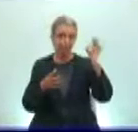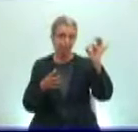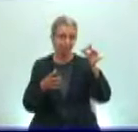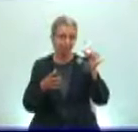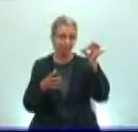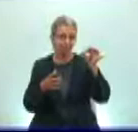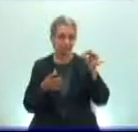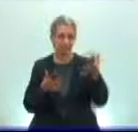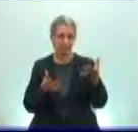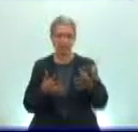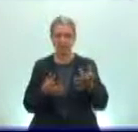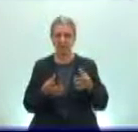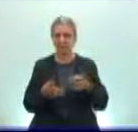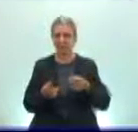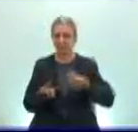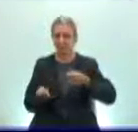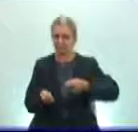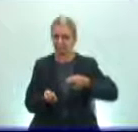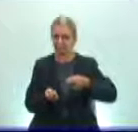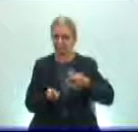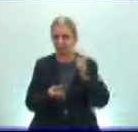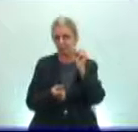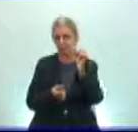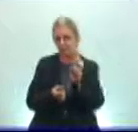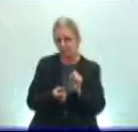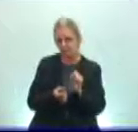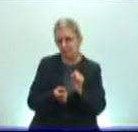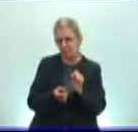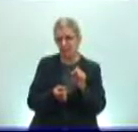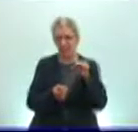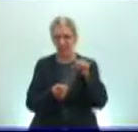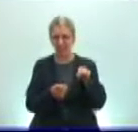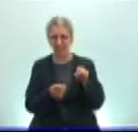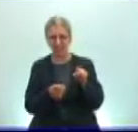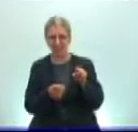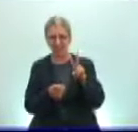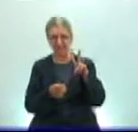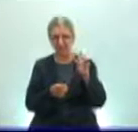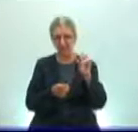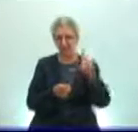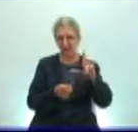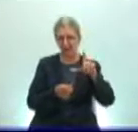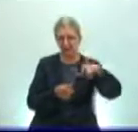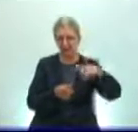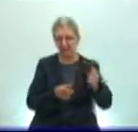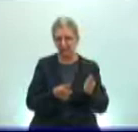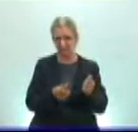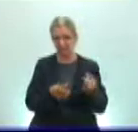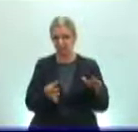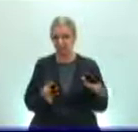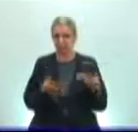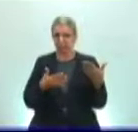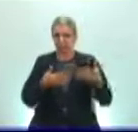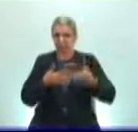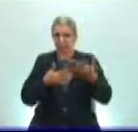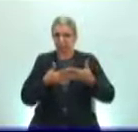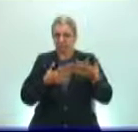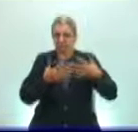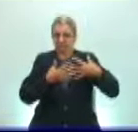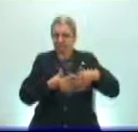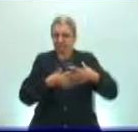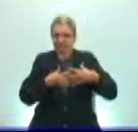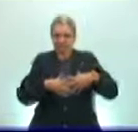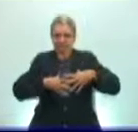metalúrgica del sur. En las zonas comprendidas entre el Volga y los Urales, se emprendió la construcción de grandes obras industriales.